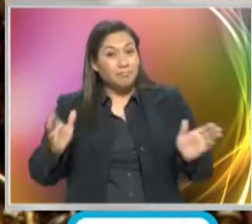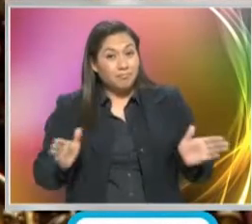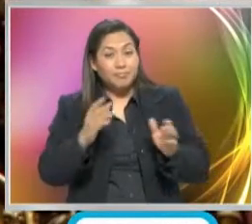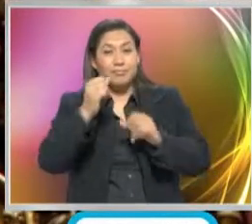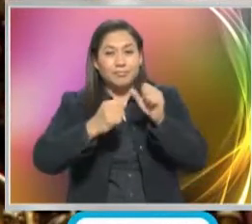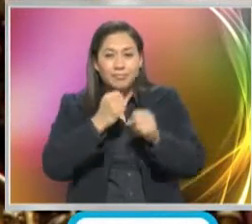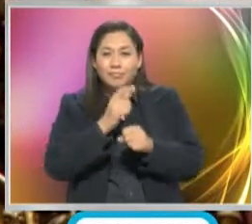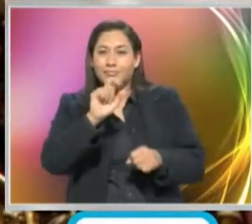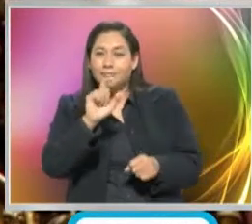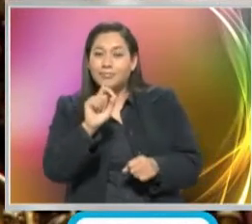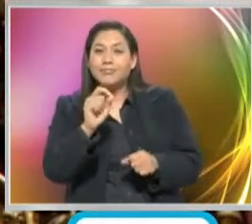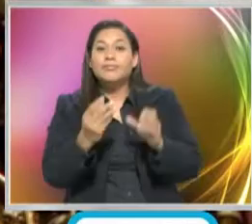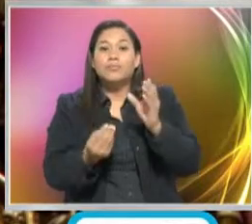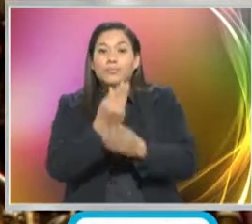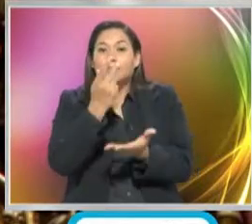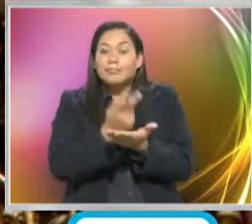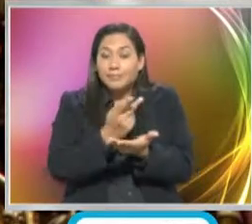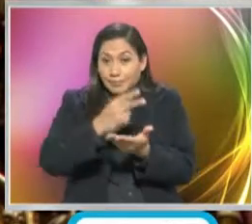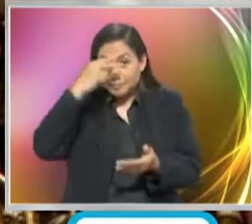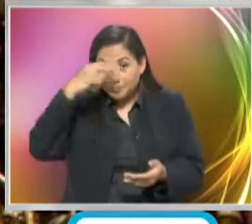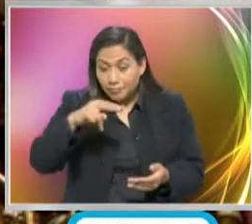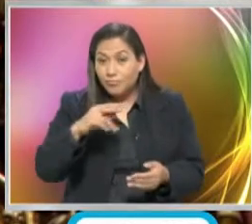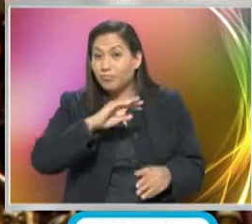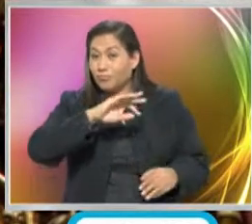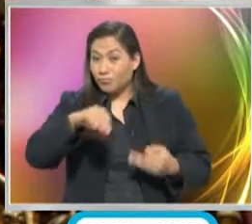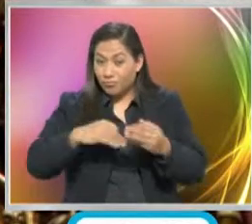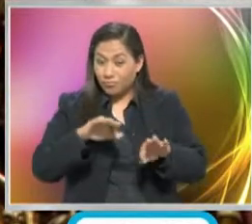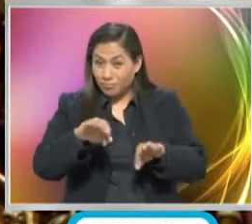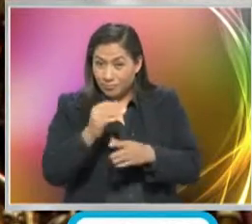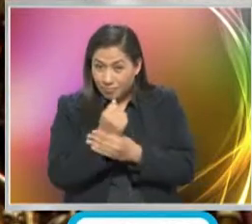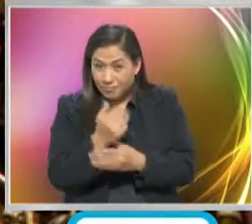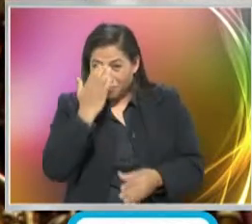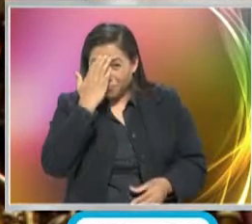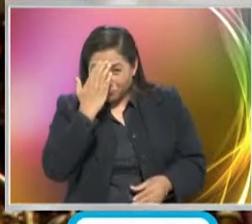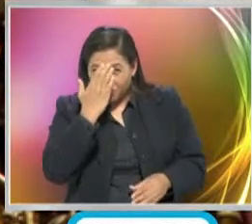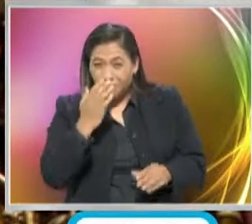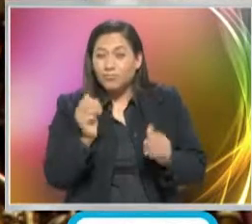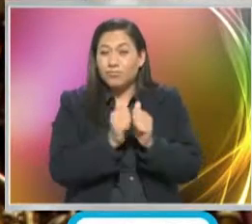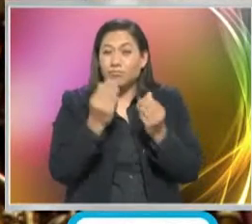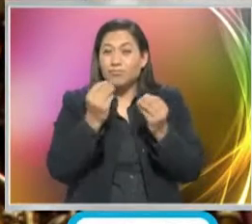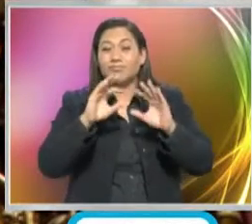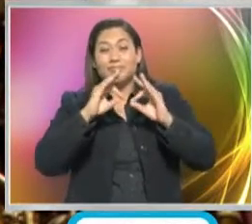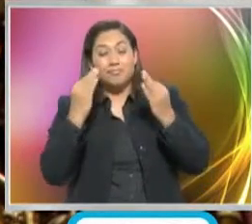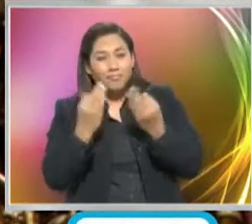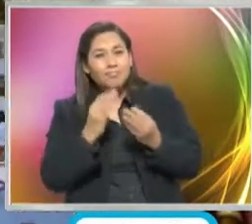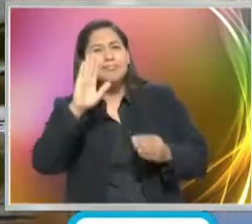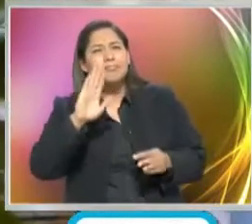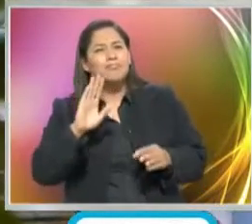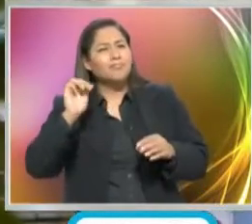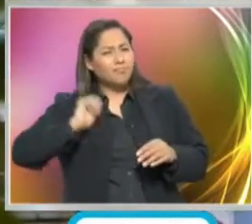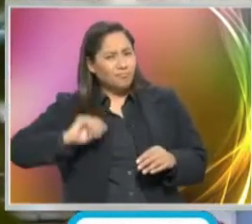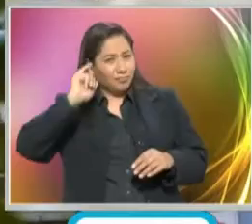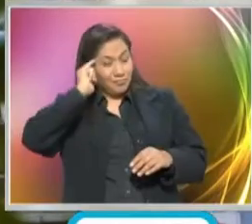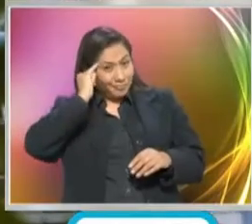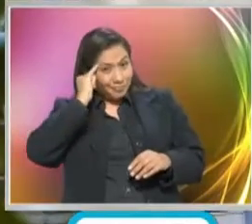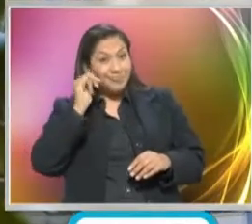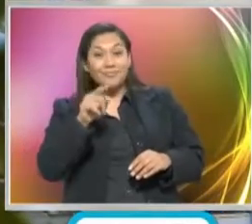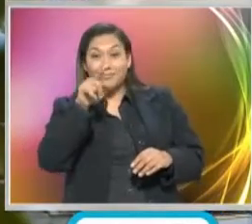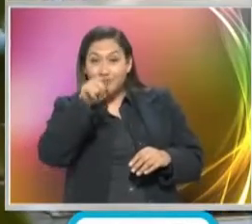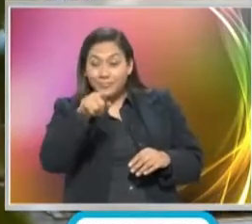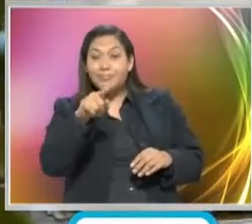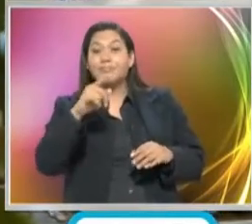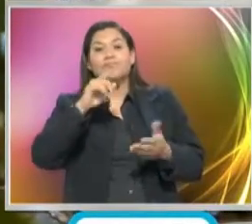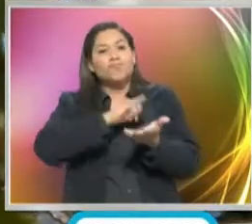años 20 de la nueva platería mexicana, todos estos trabajos que conocemos con muchas formas, digamos, prehispánicas. Sí. Él, que